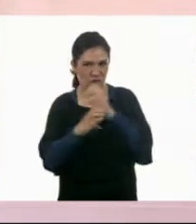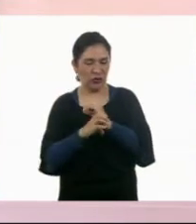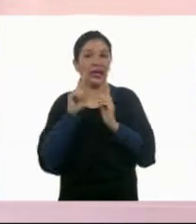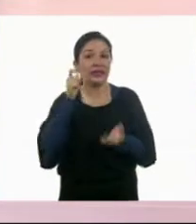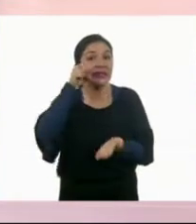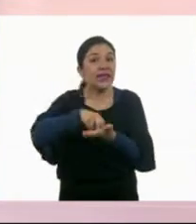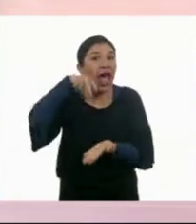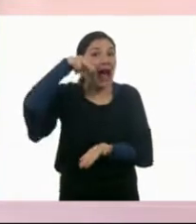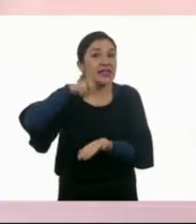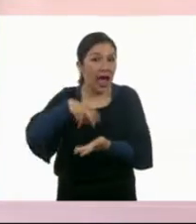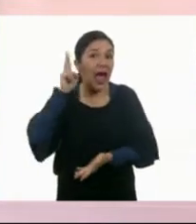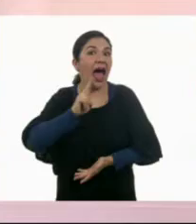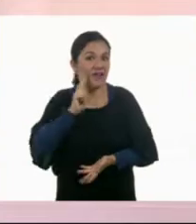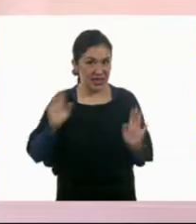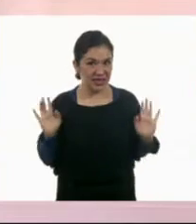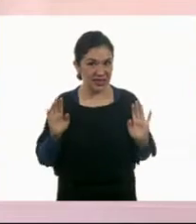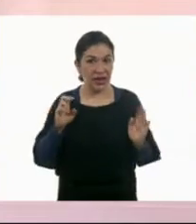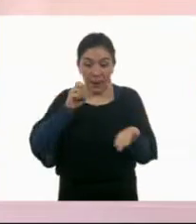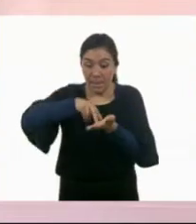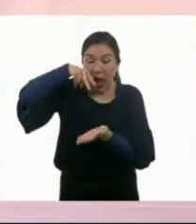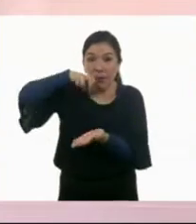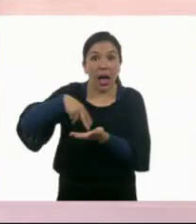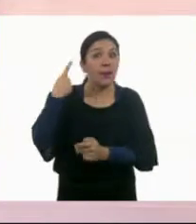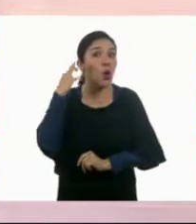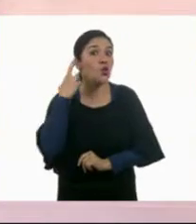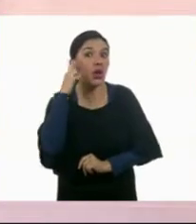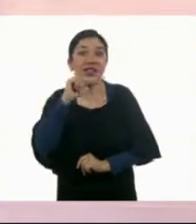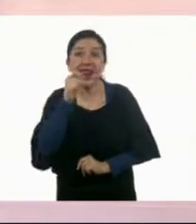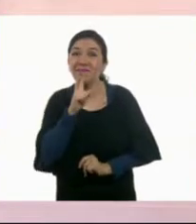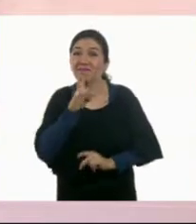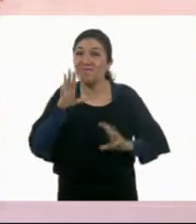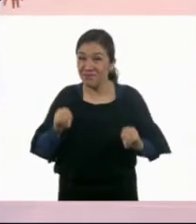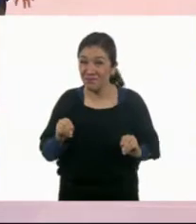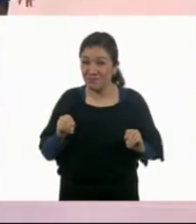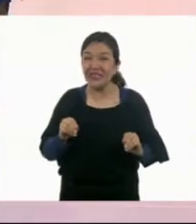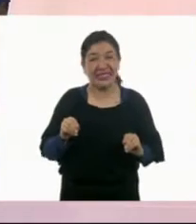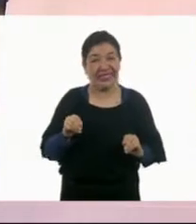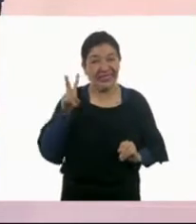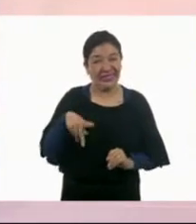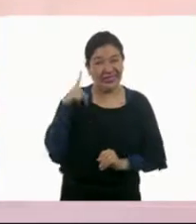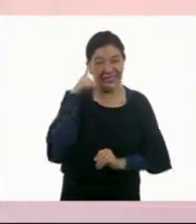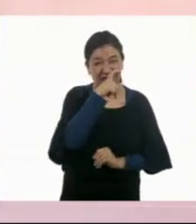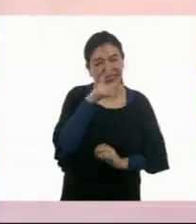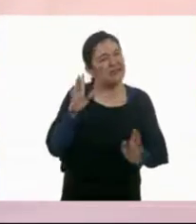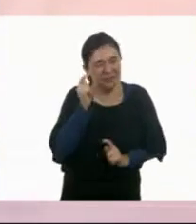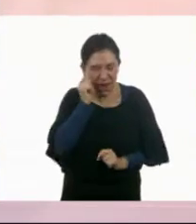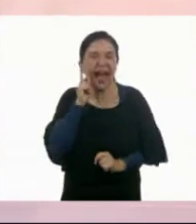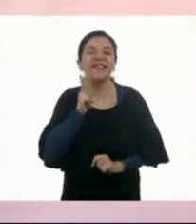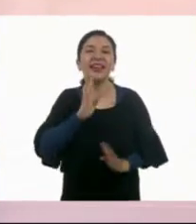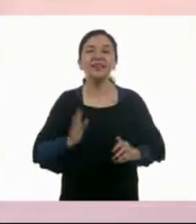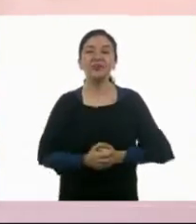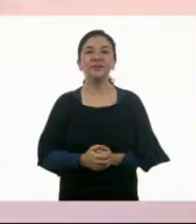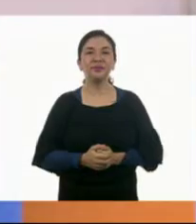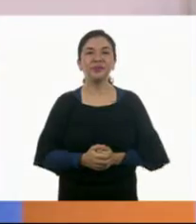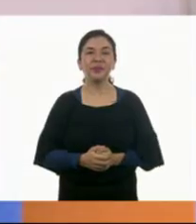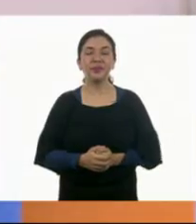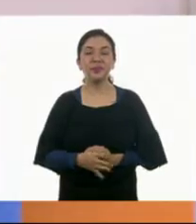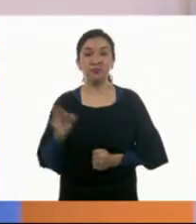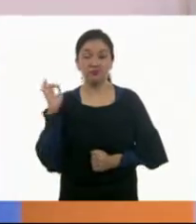sea saltar. Y a ver cómo le hacemos para saltar sin provocar sonido. Ok, hoy va a ser muy difícil. Sí, quiero. Vamos. ¿Listo?